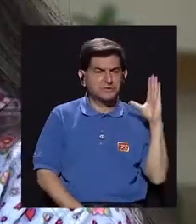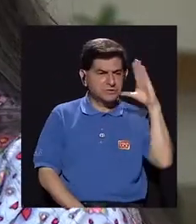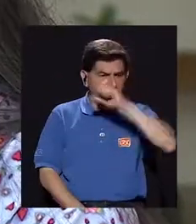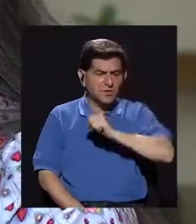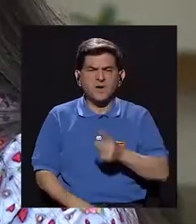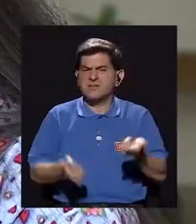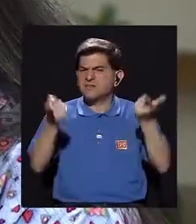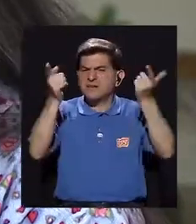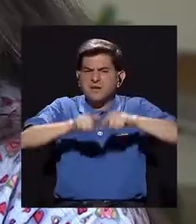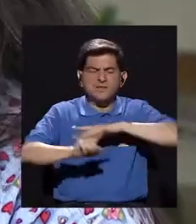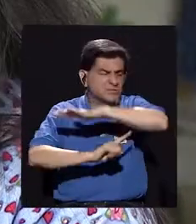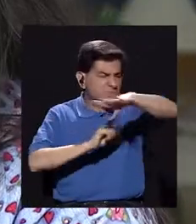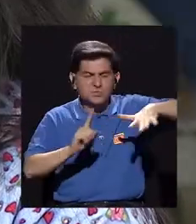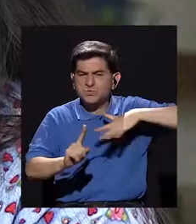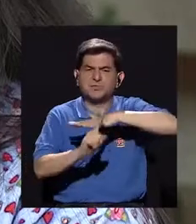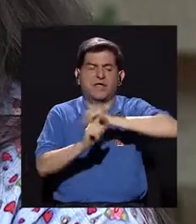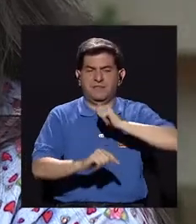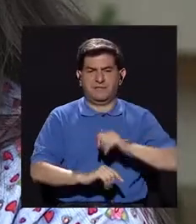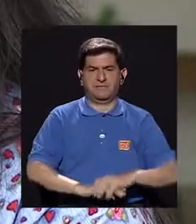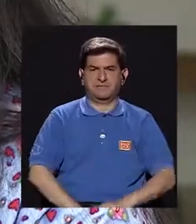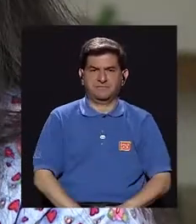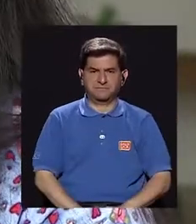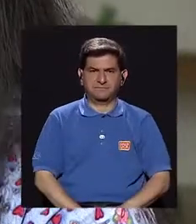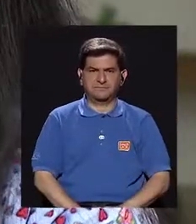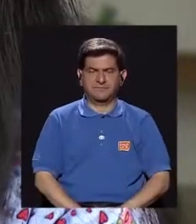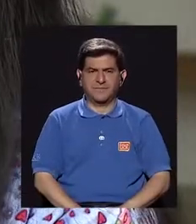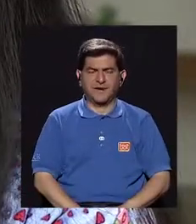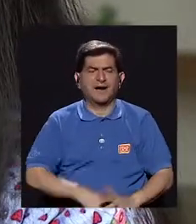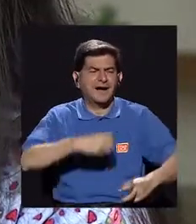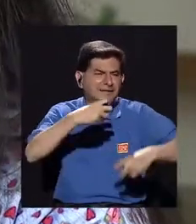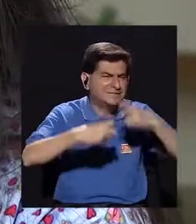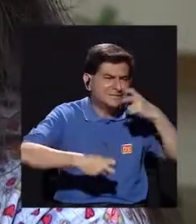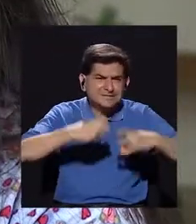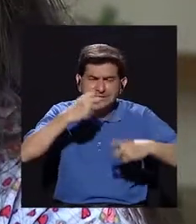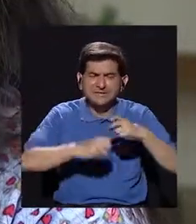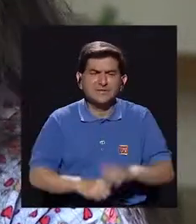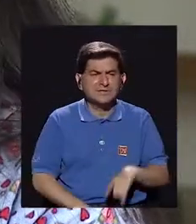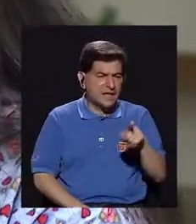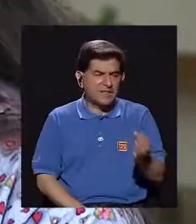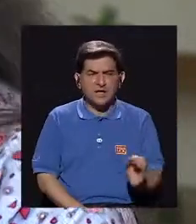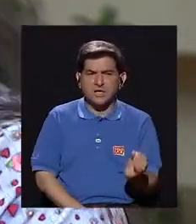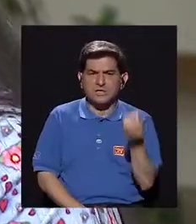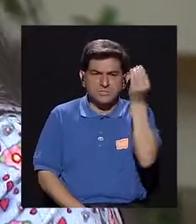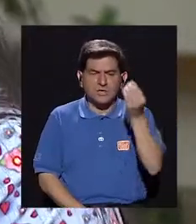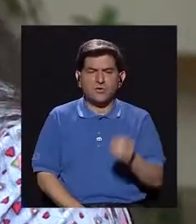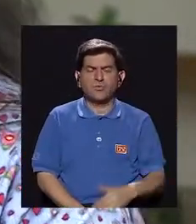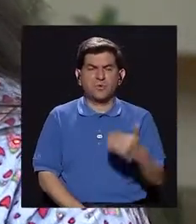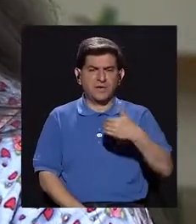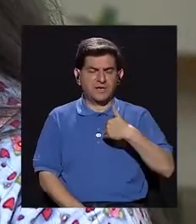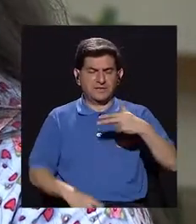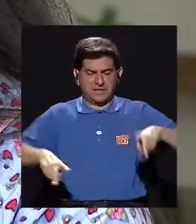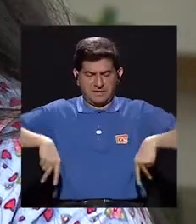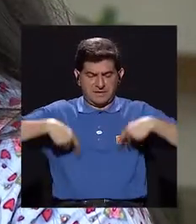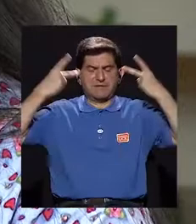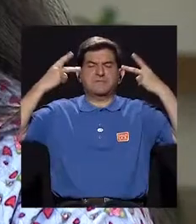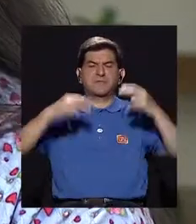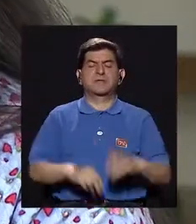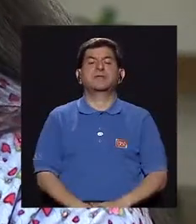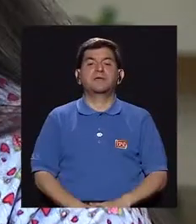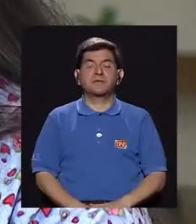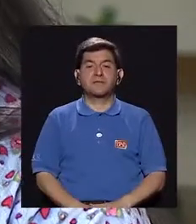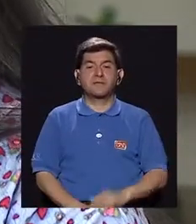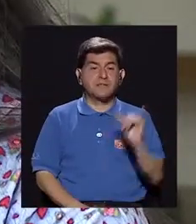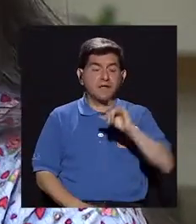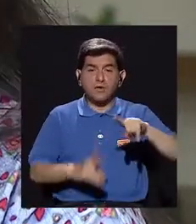que vean qué es lo que pasa en su entorno, ¿verdad? ¿Qué son las dificultades que este muchacho y muchacha van teniendo en su vida?